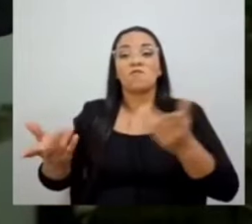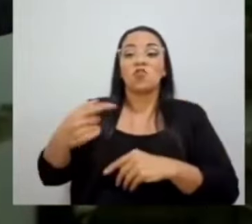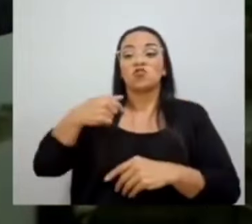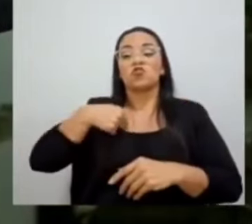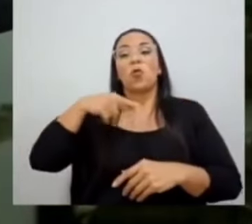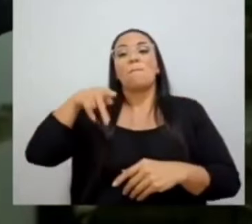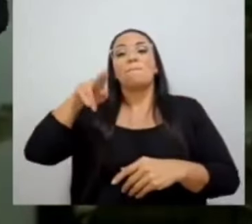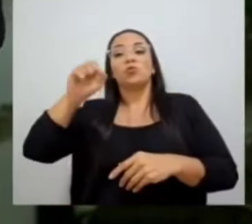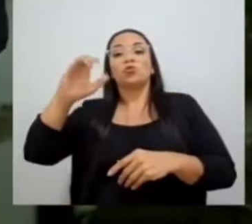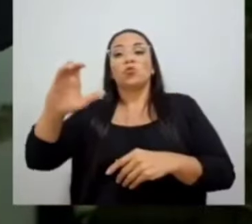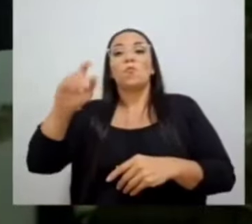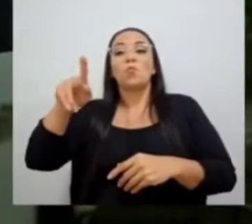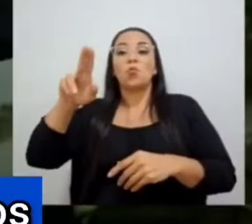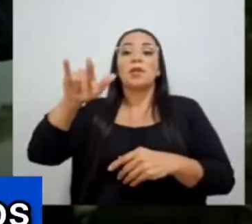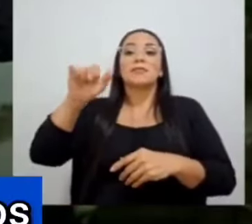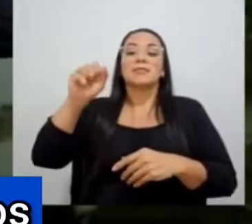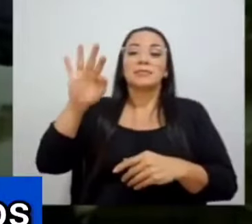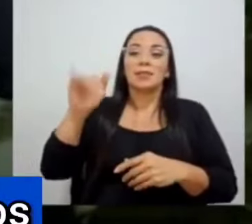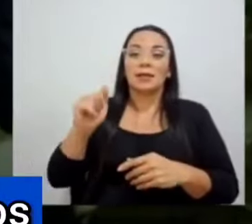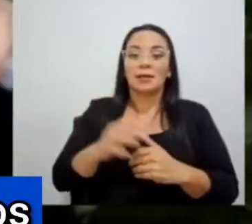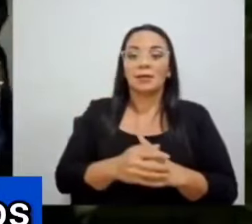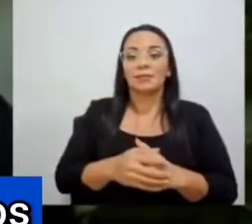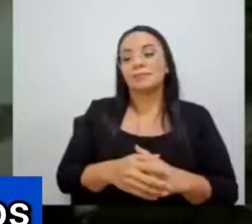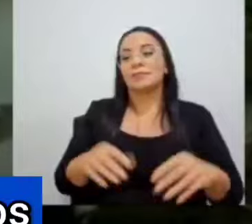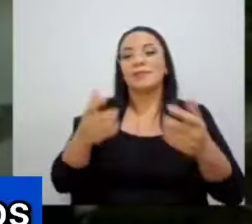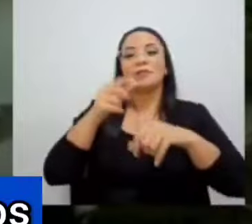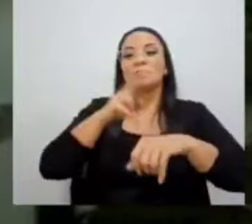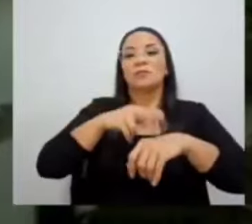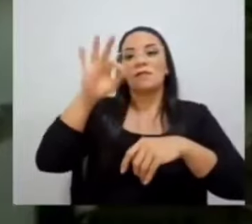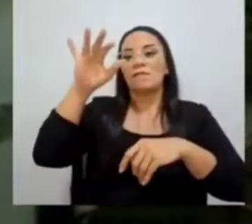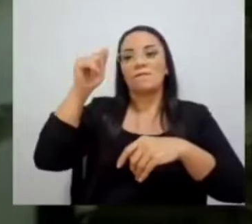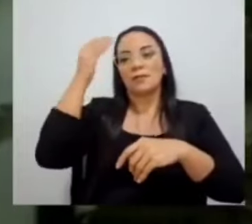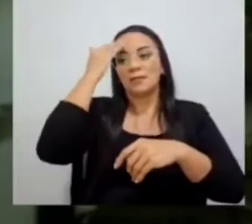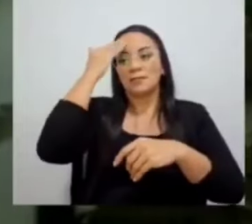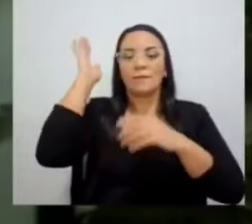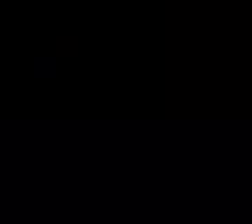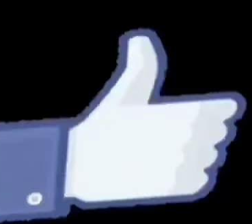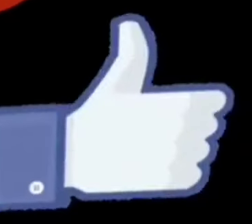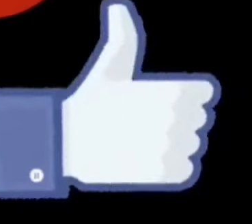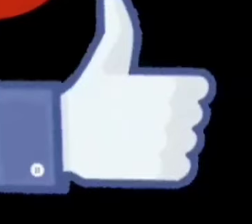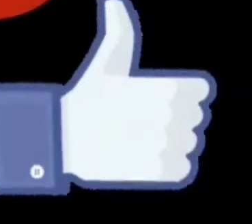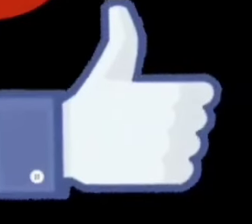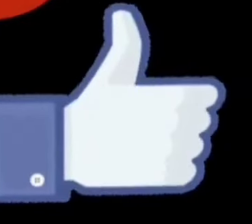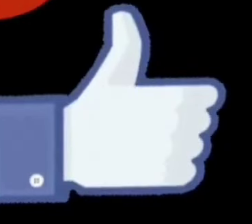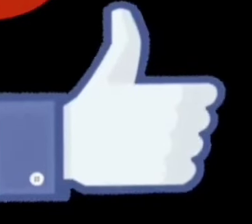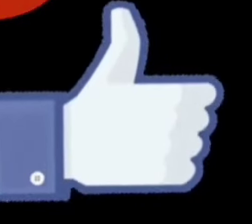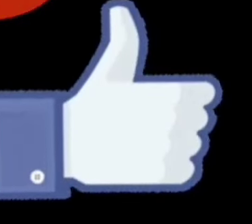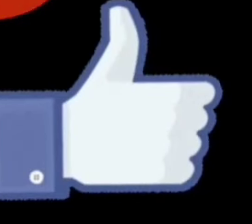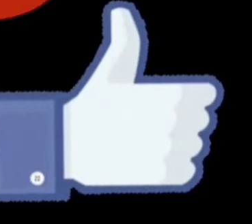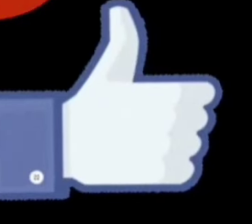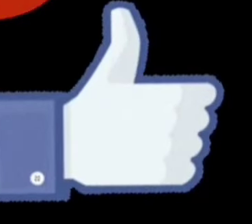PUSC-pulista. Soy, bueno, Liberación y el FAN ya sabemos. Gracias.